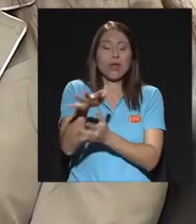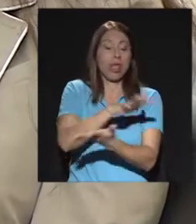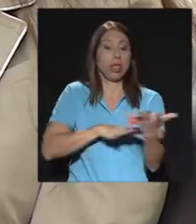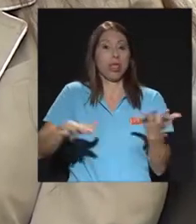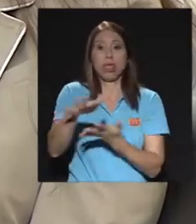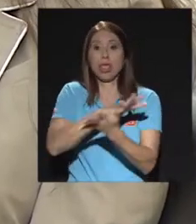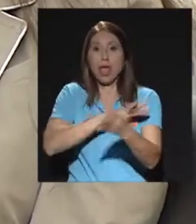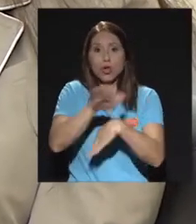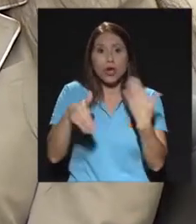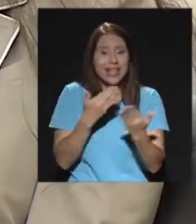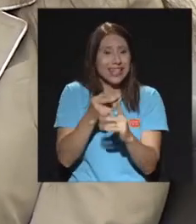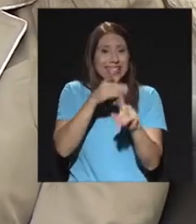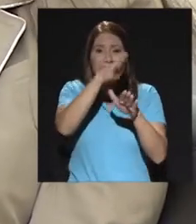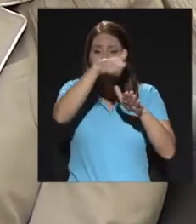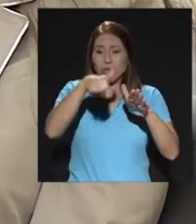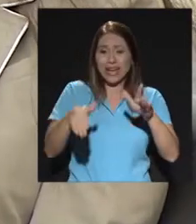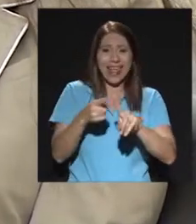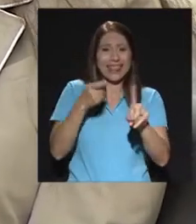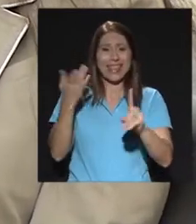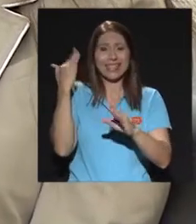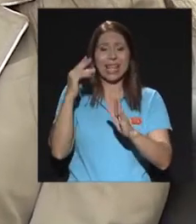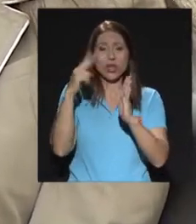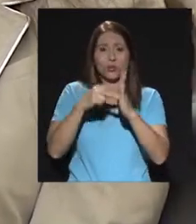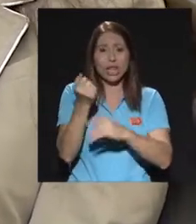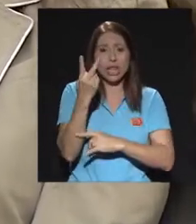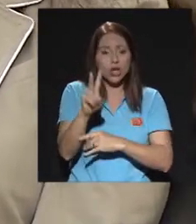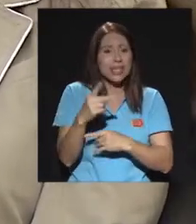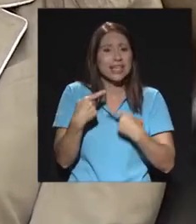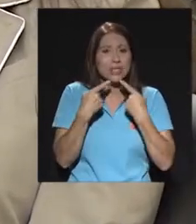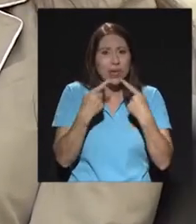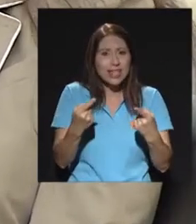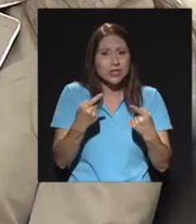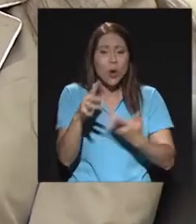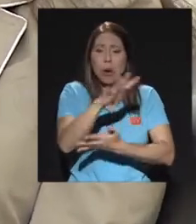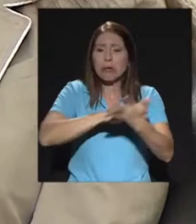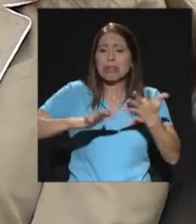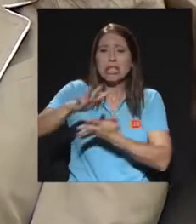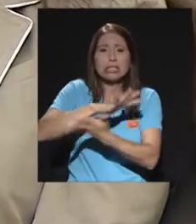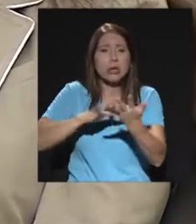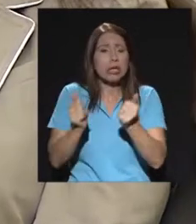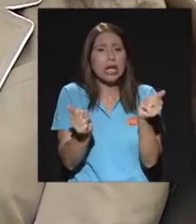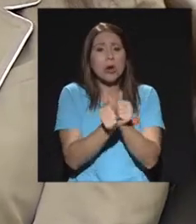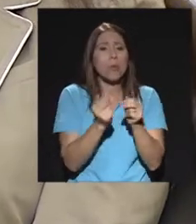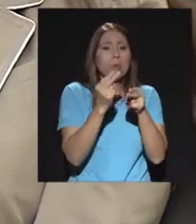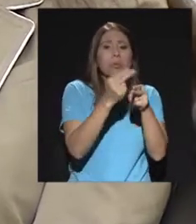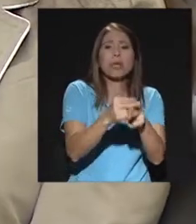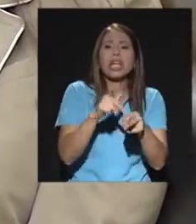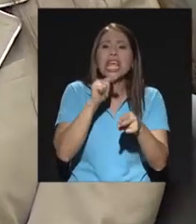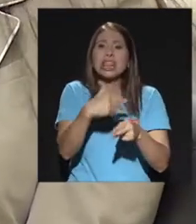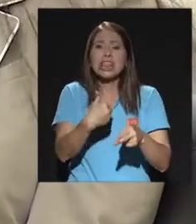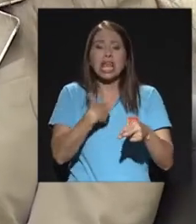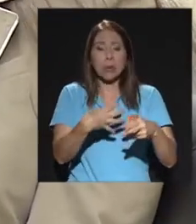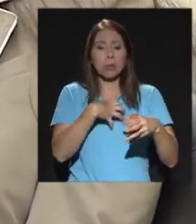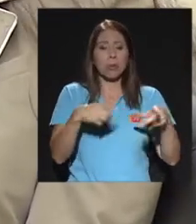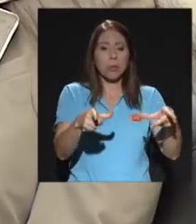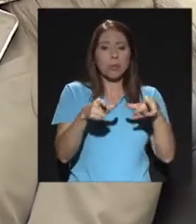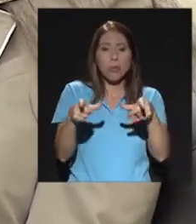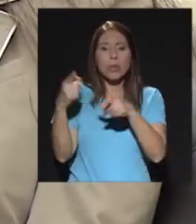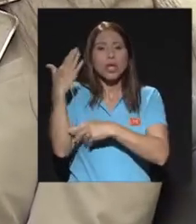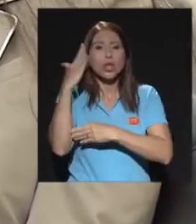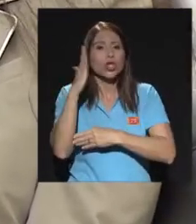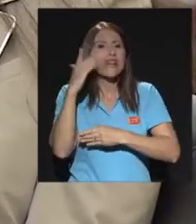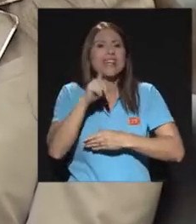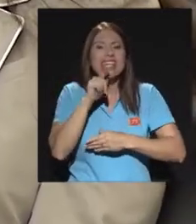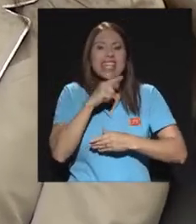de la República desde el año 2012, un desorden en los títulos habilitantes, no se sabe ni quiénes son los concesionarios,